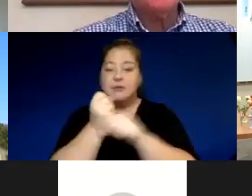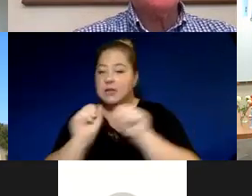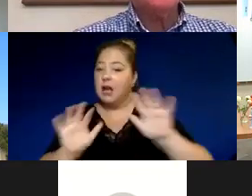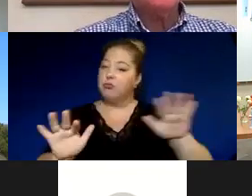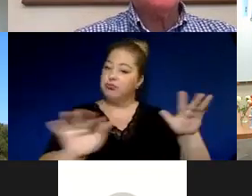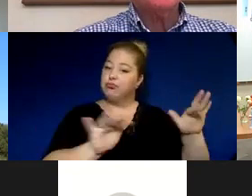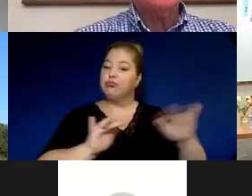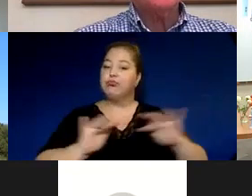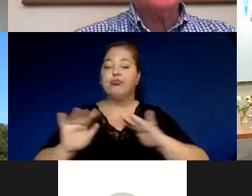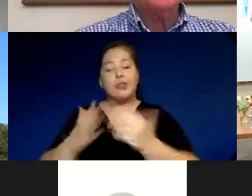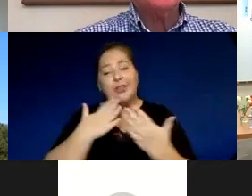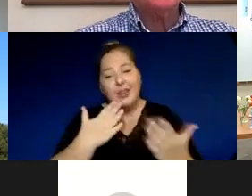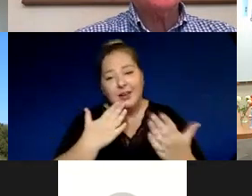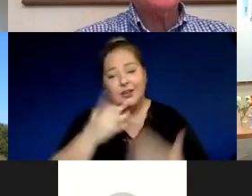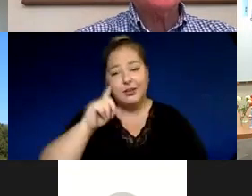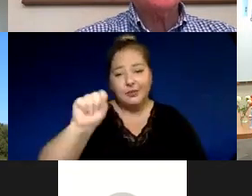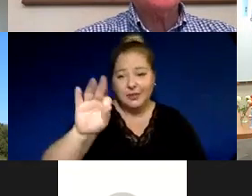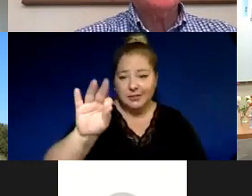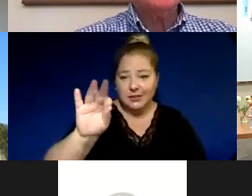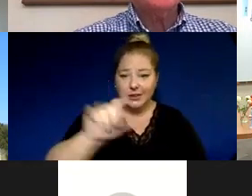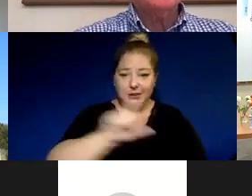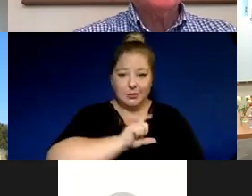esté en su sitio allí. Y hasta el momento